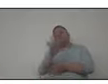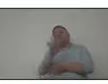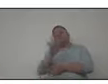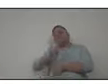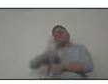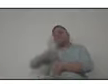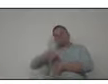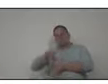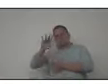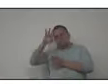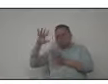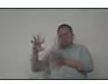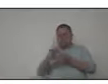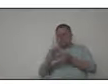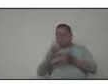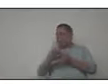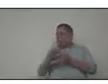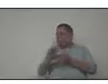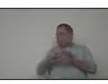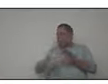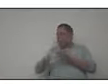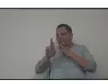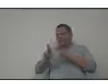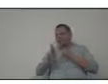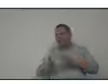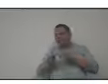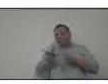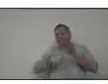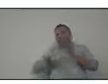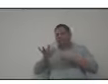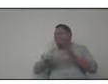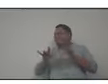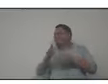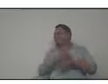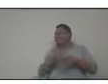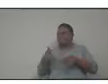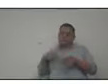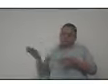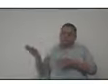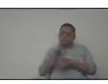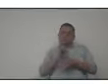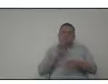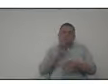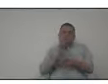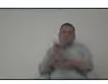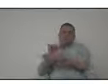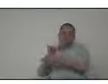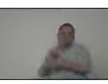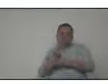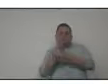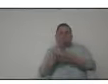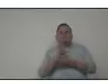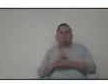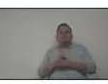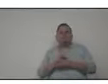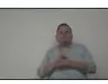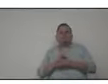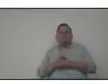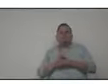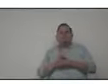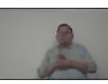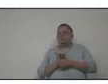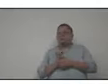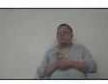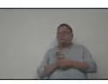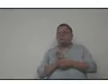articulado el proceso de referencia y contrarreferencia con la Secretaría de Salud y con todas las instituciones, entonces estamos todo el